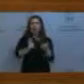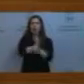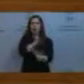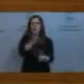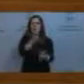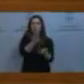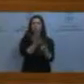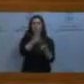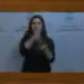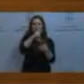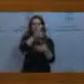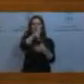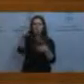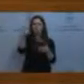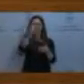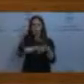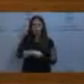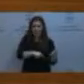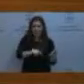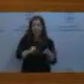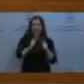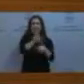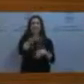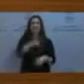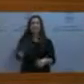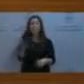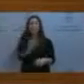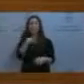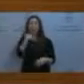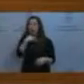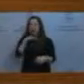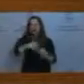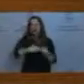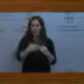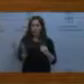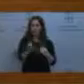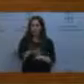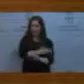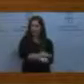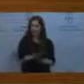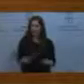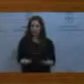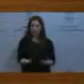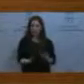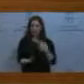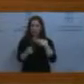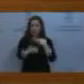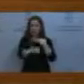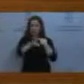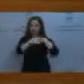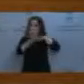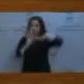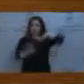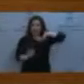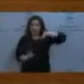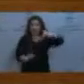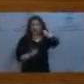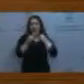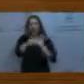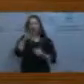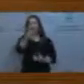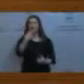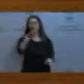¿Quién se lo va a dar? Tendrá que tener primero algo. Pues esto es lo que pasa. Esto es lo que pasa. No nos vengan aquí con cuentos.